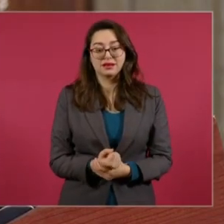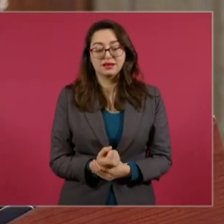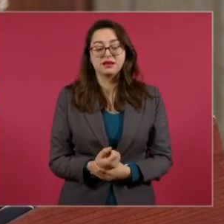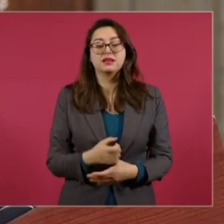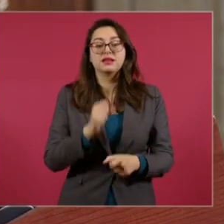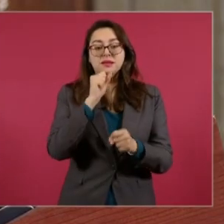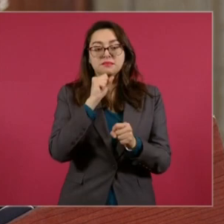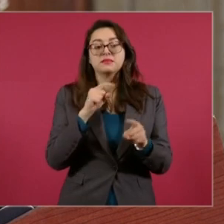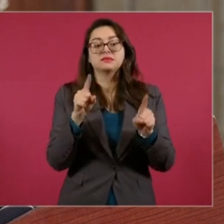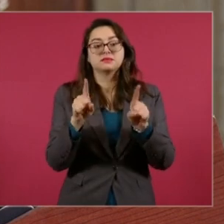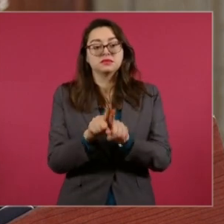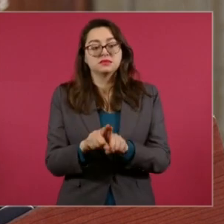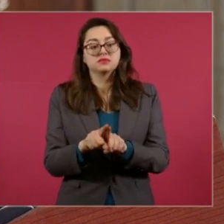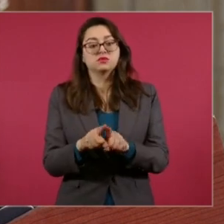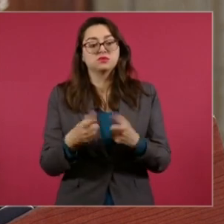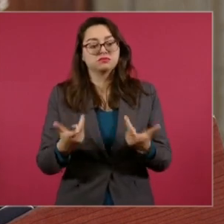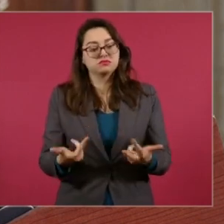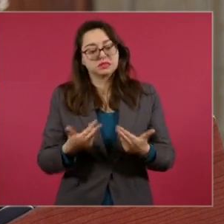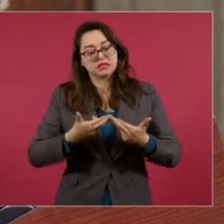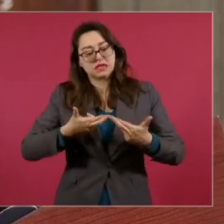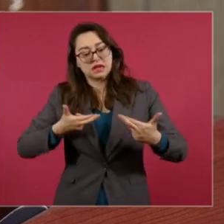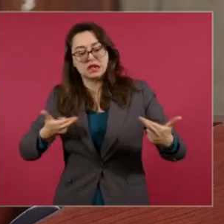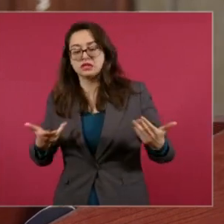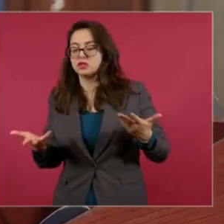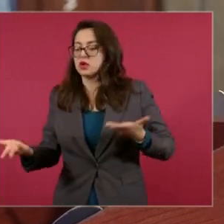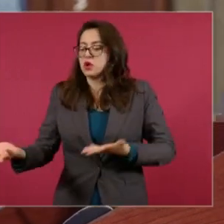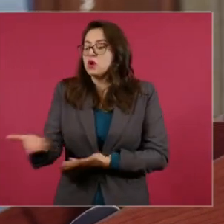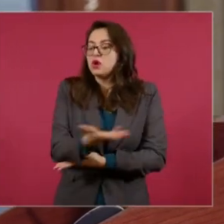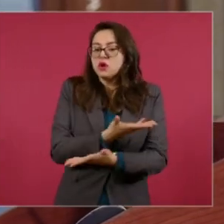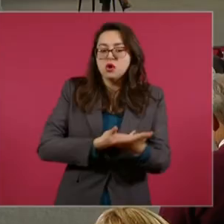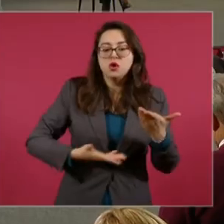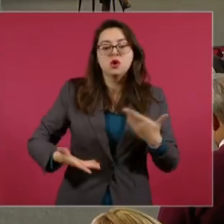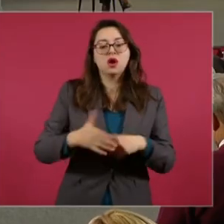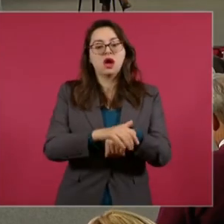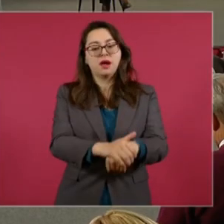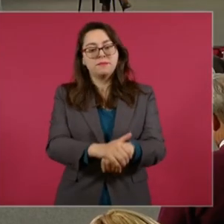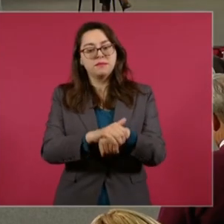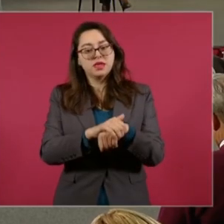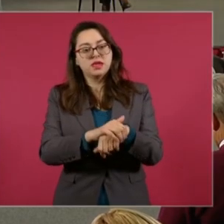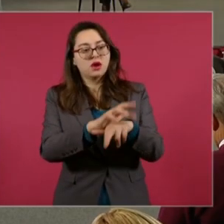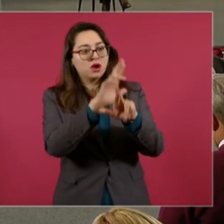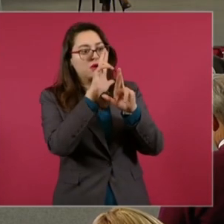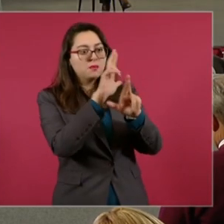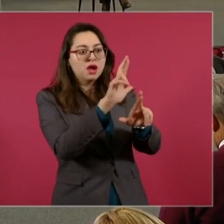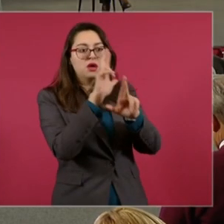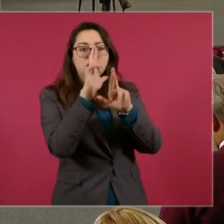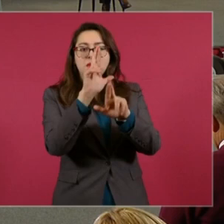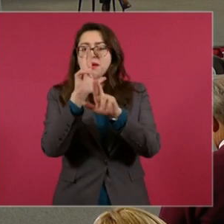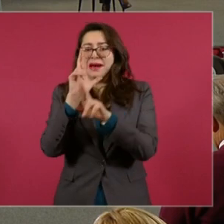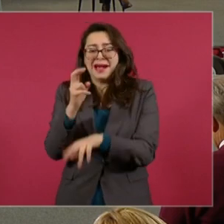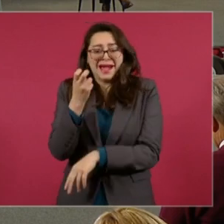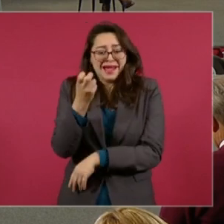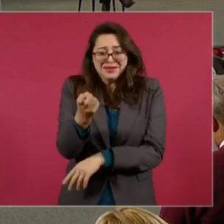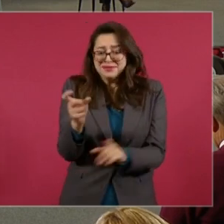reafirmar el compromiso de mantener relaciones de cooperación, amistad y respeto a nuestras soberanías. Eso es